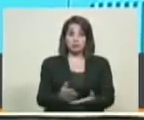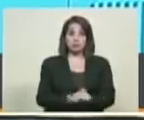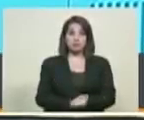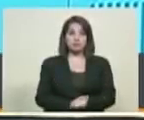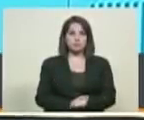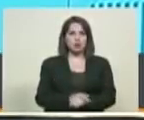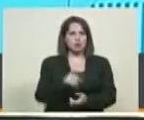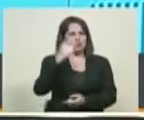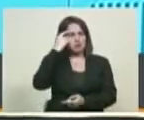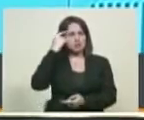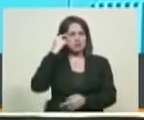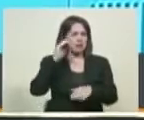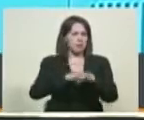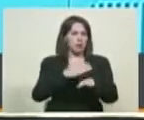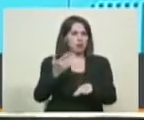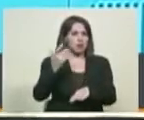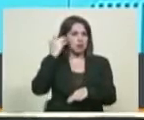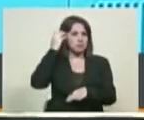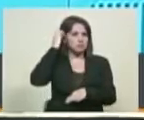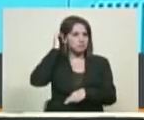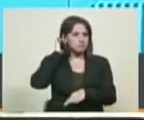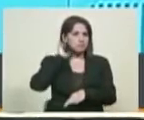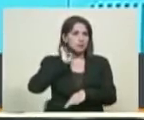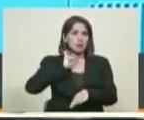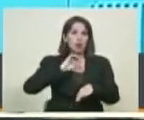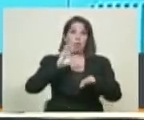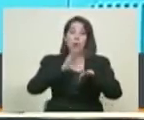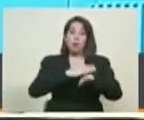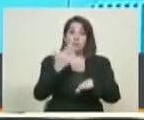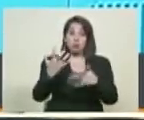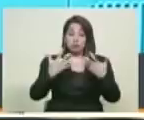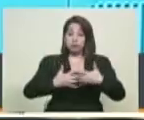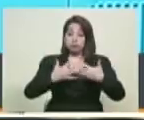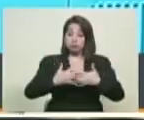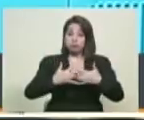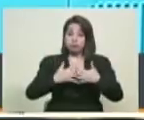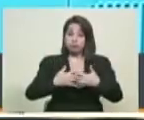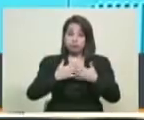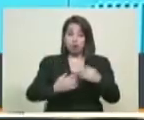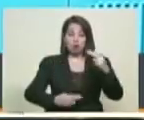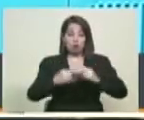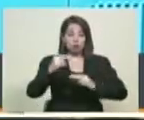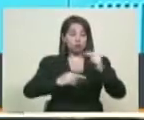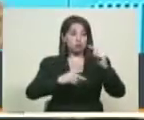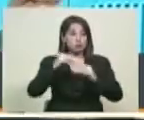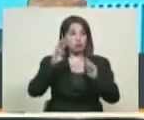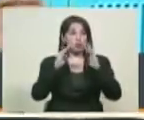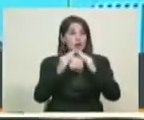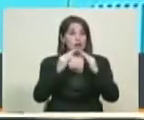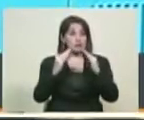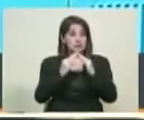¿Ustedes saben por qué? Porque industrializamos el proceso de construcción de vivienda.